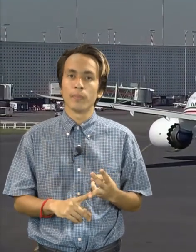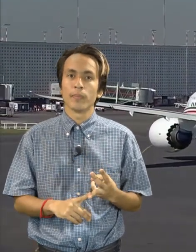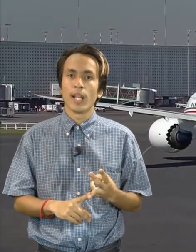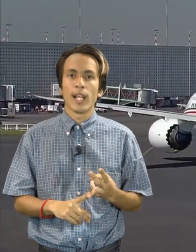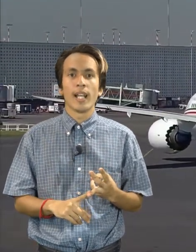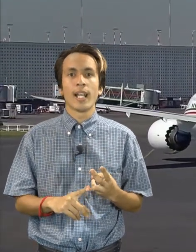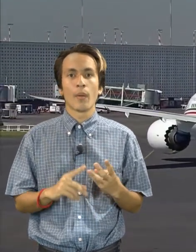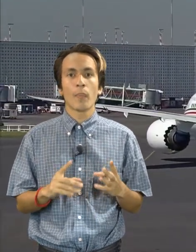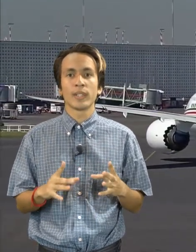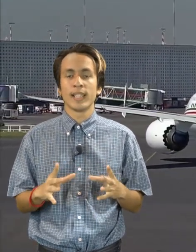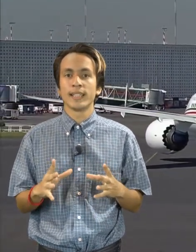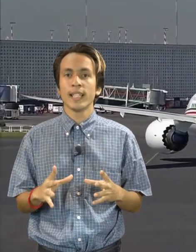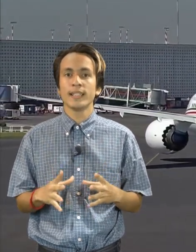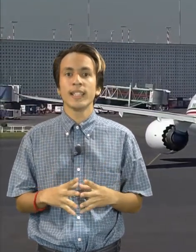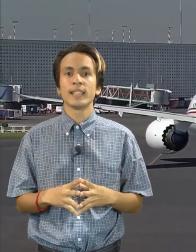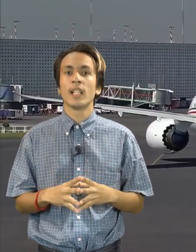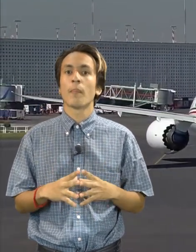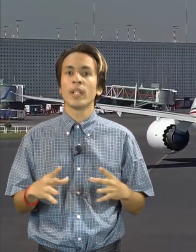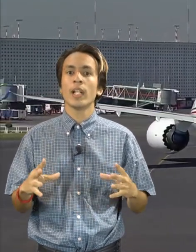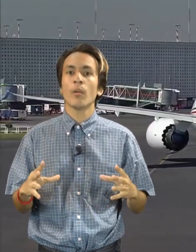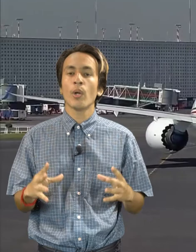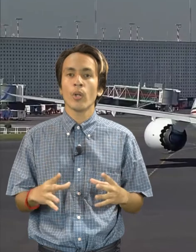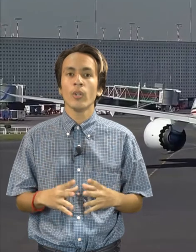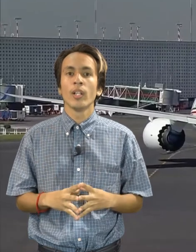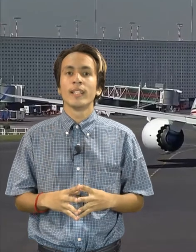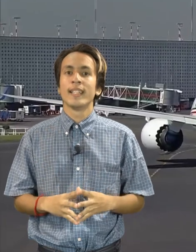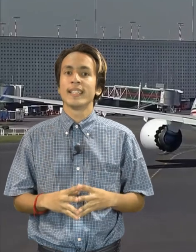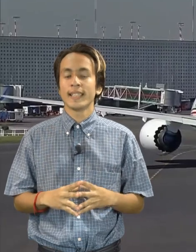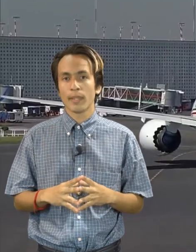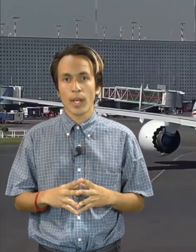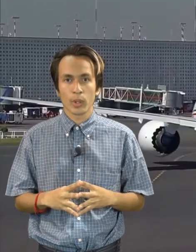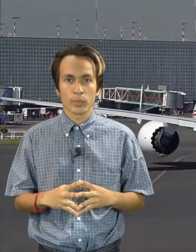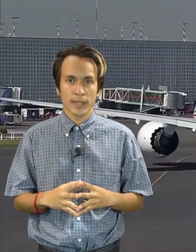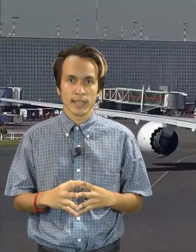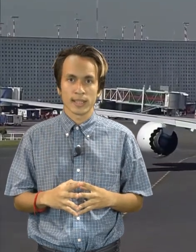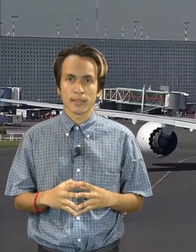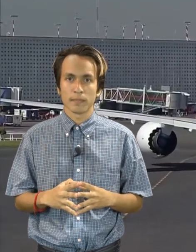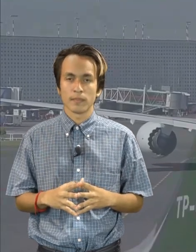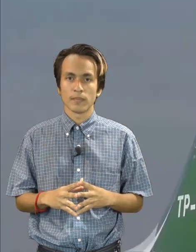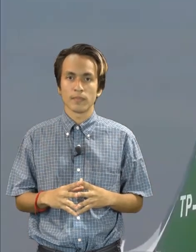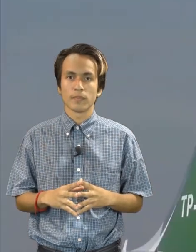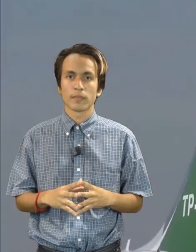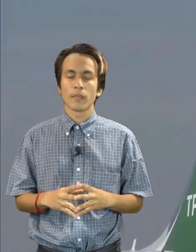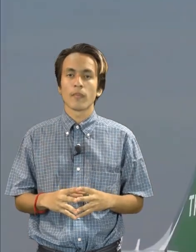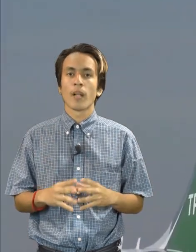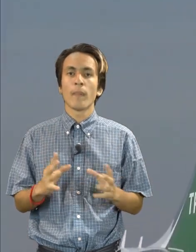alquilado. El avión presidencial sigue sin emprender el vuelo desde hace varios meses.